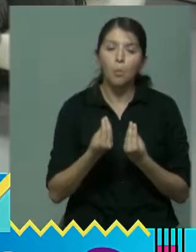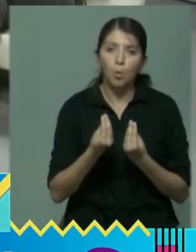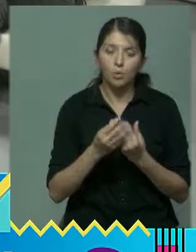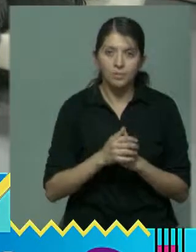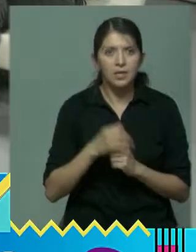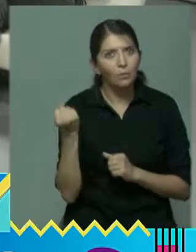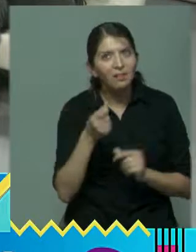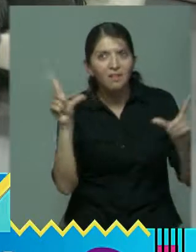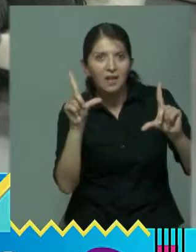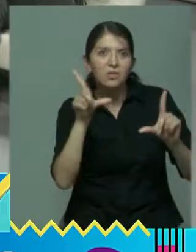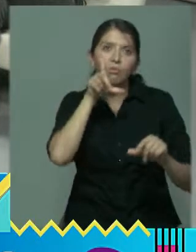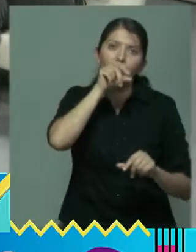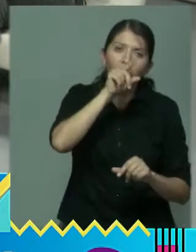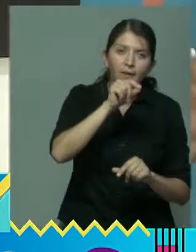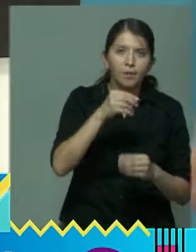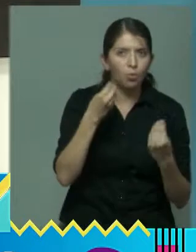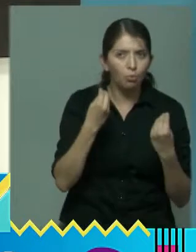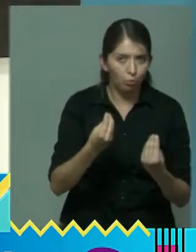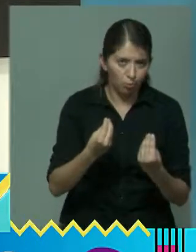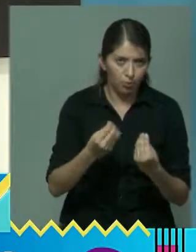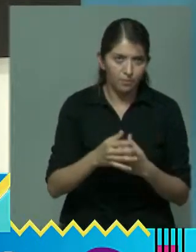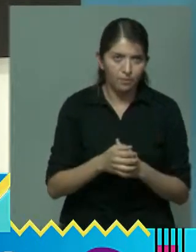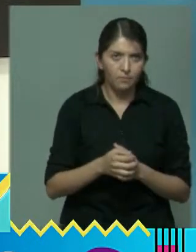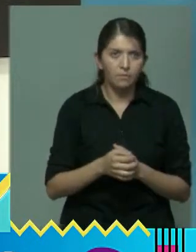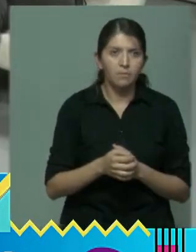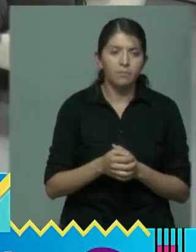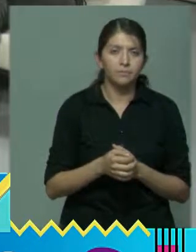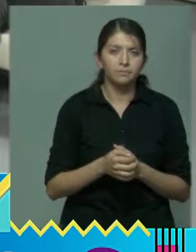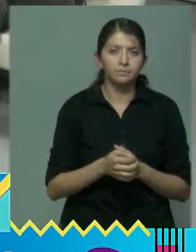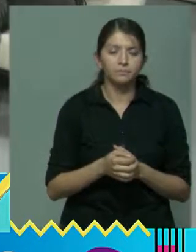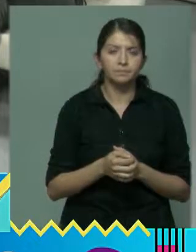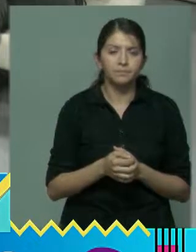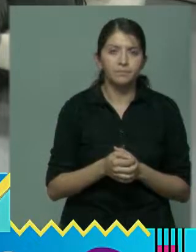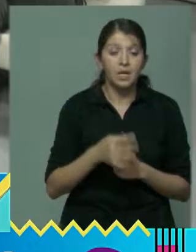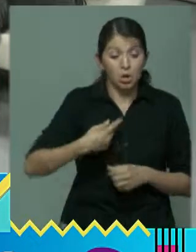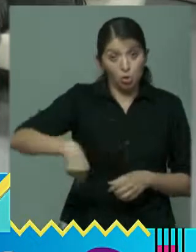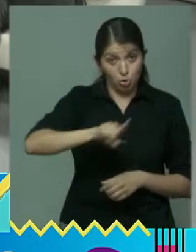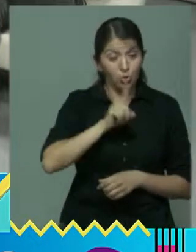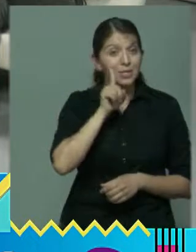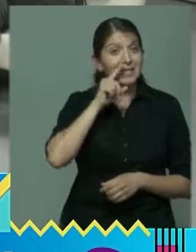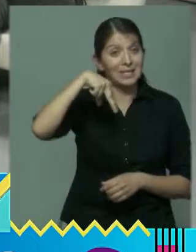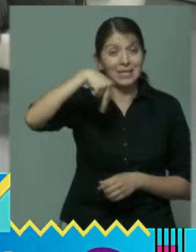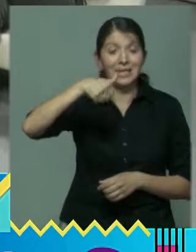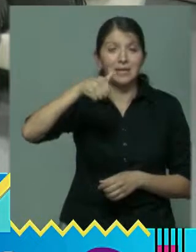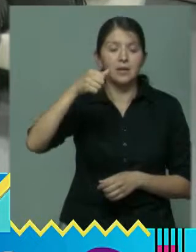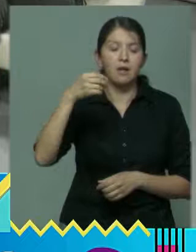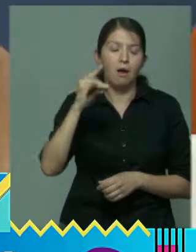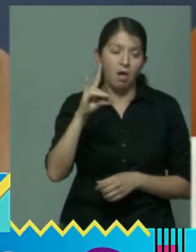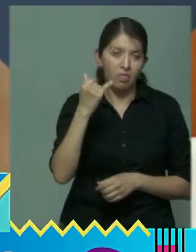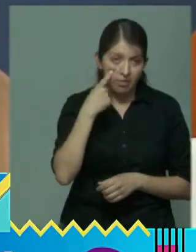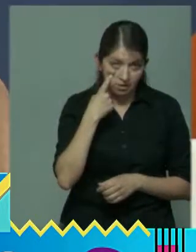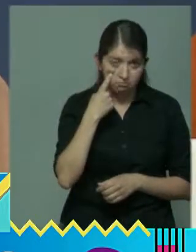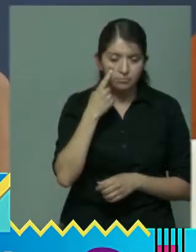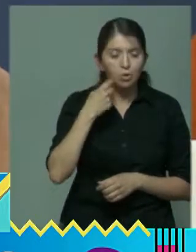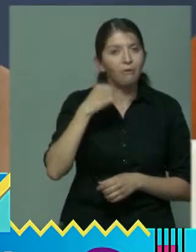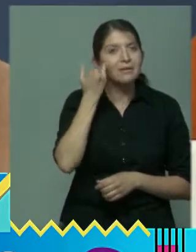¿no? ¿Cómo se trabaja con esto, no? Nosotros estamos ahora cerrando, así que vamos a tener a partir de febrero capacitaciones,